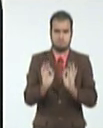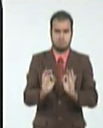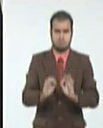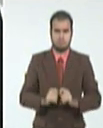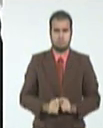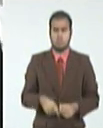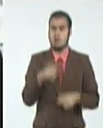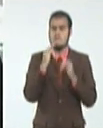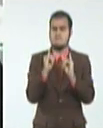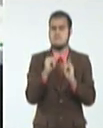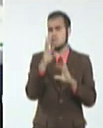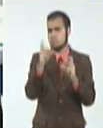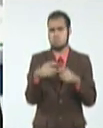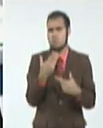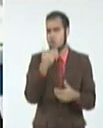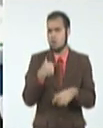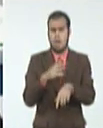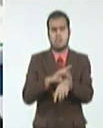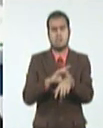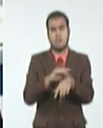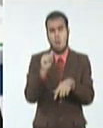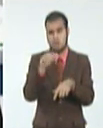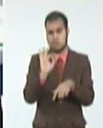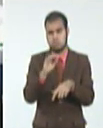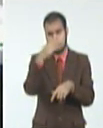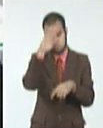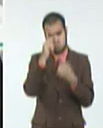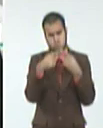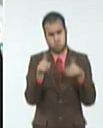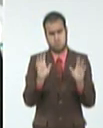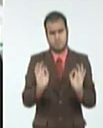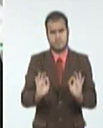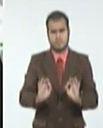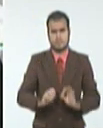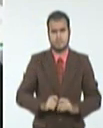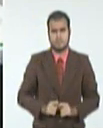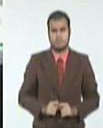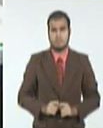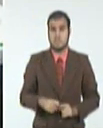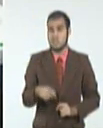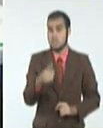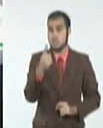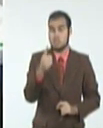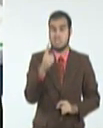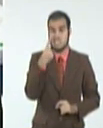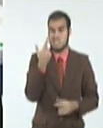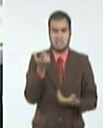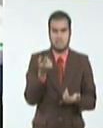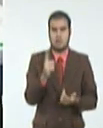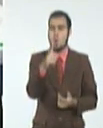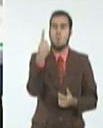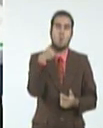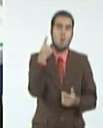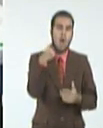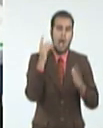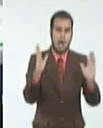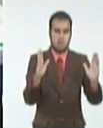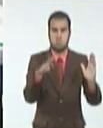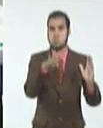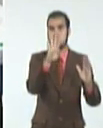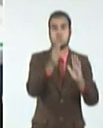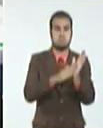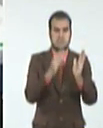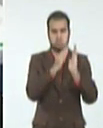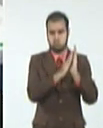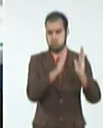de la situación hoy en nuestro país. Después de un año, 4 meses y 13 días exactamente de que